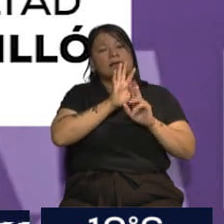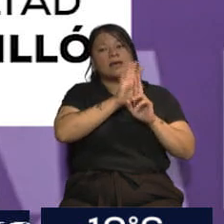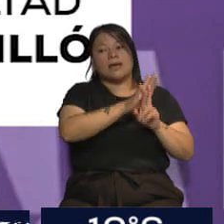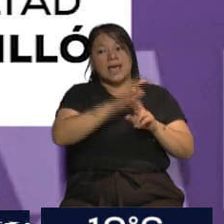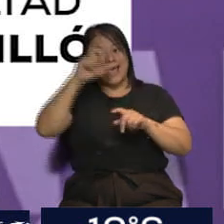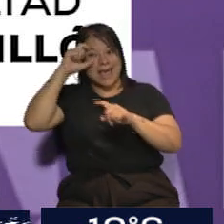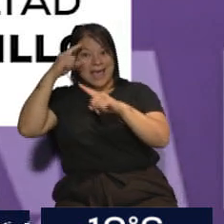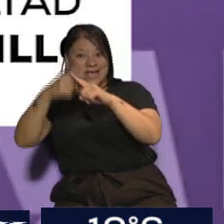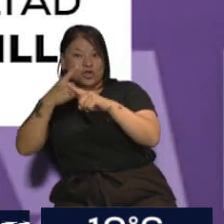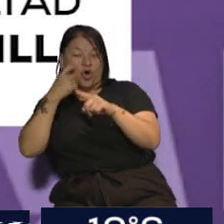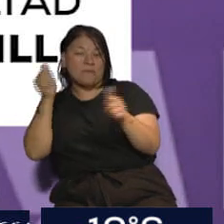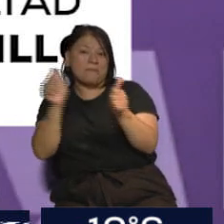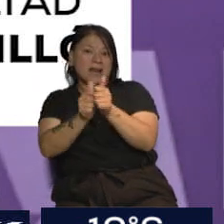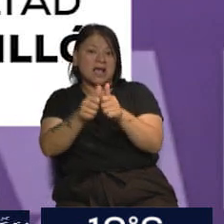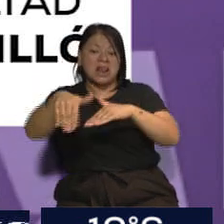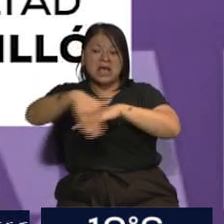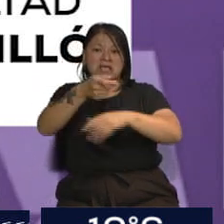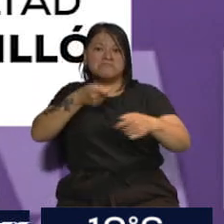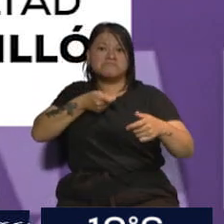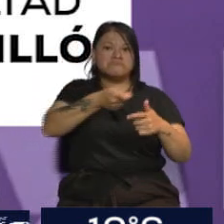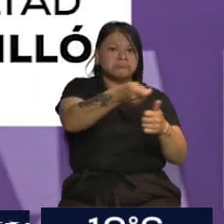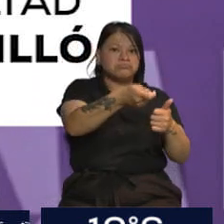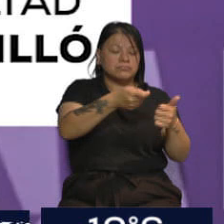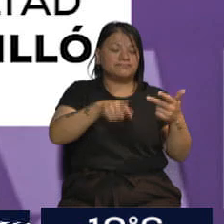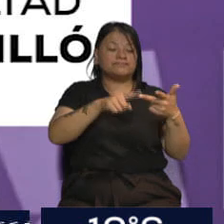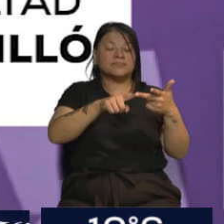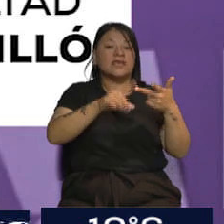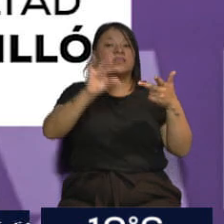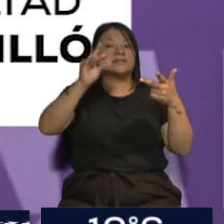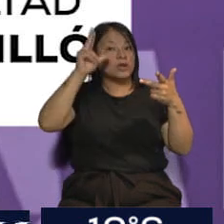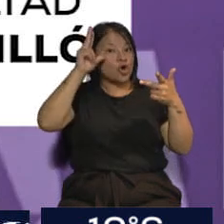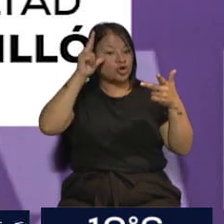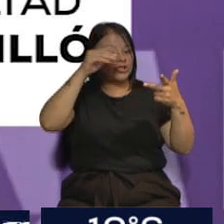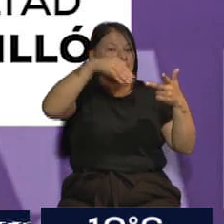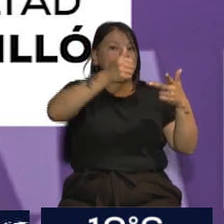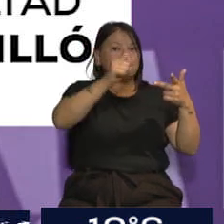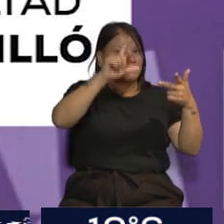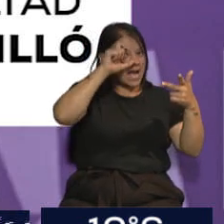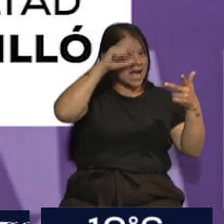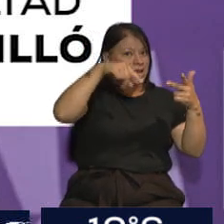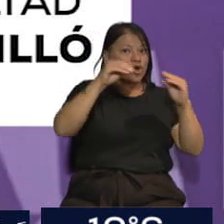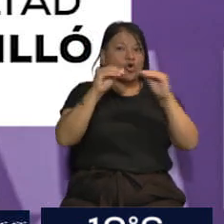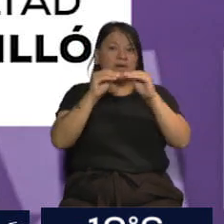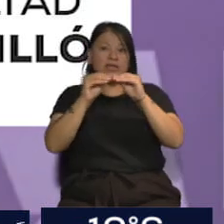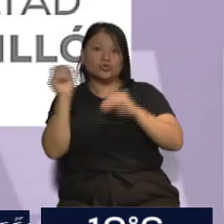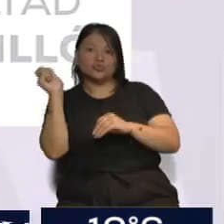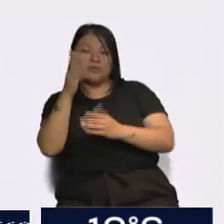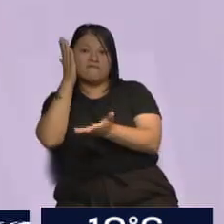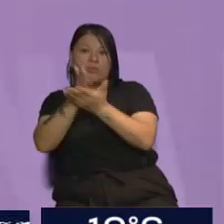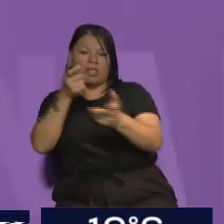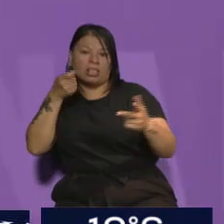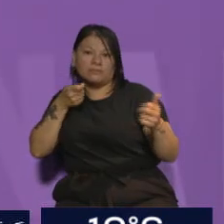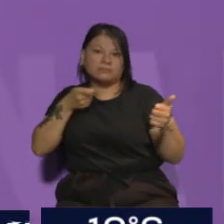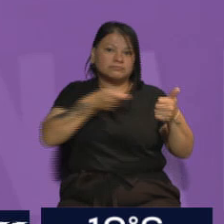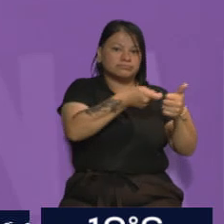ex la acuchilló en la vía pública. El 8 de diciembre, Malene Ledesma fue acuchillada por un compañero de facultad. Y